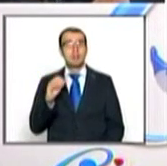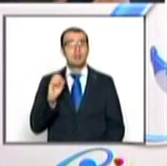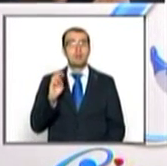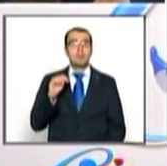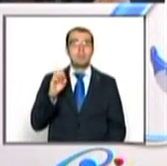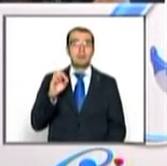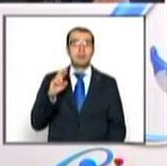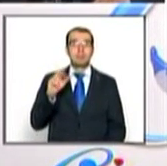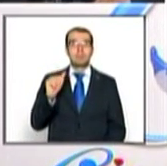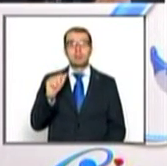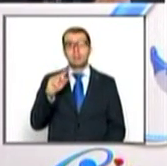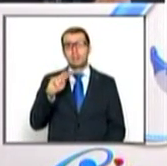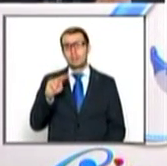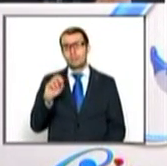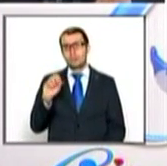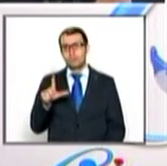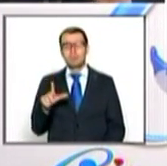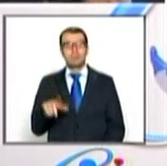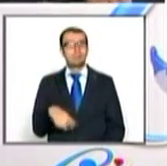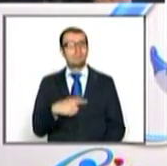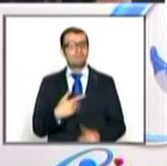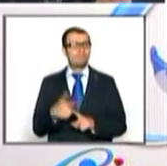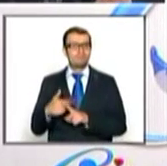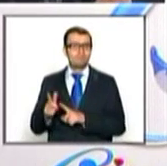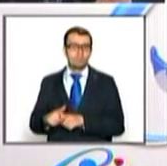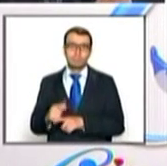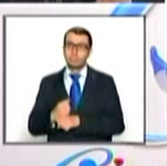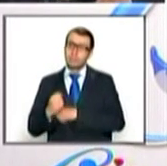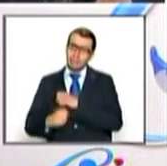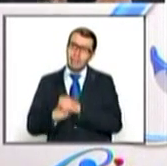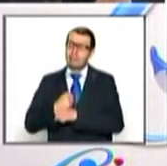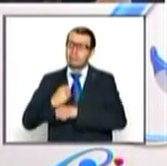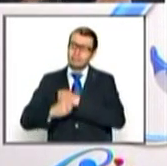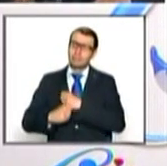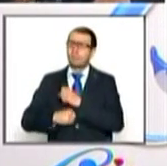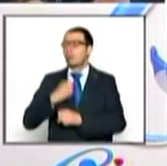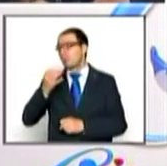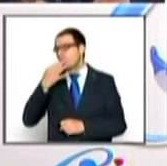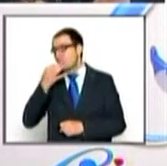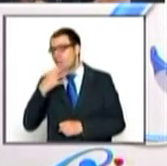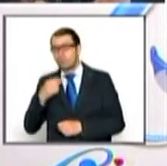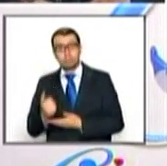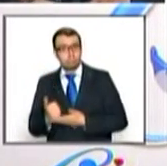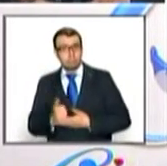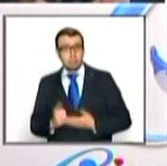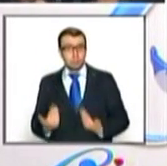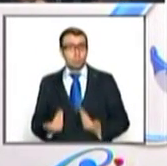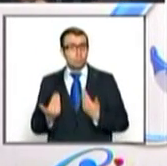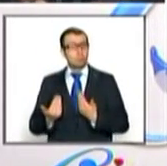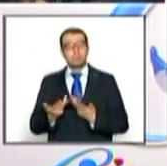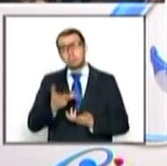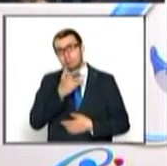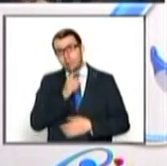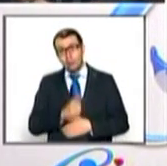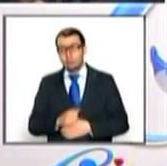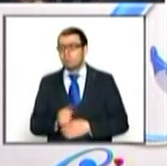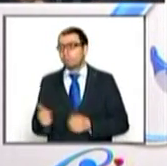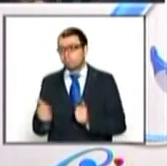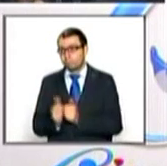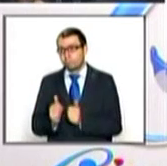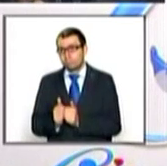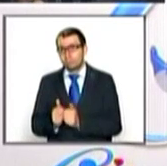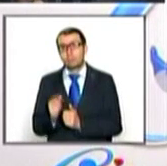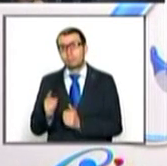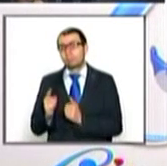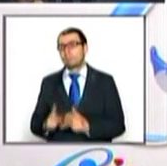tantos medicamentos que durante años y años y años las personas toman y que definitivamente no hacen absolutamente nada bueno para su salud, sino se acompañan de cambios en el estilo